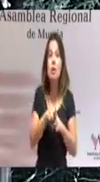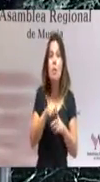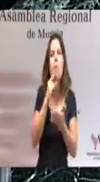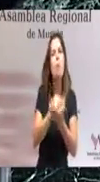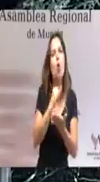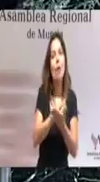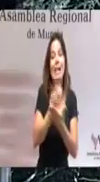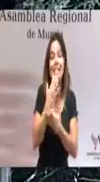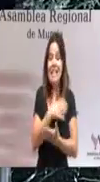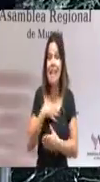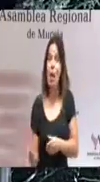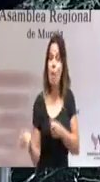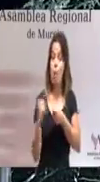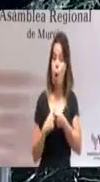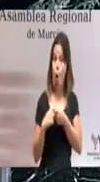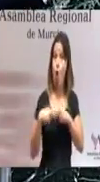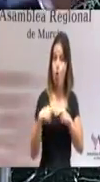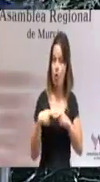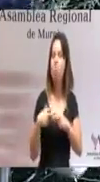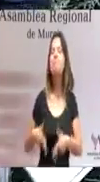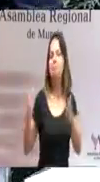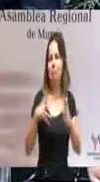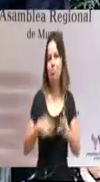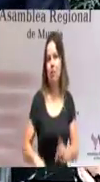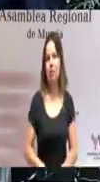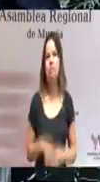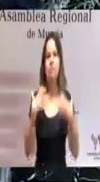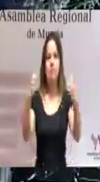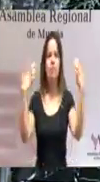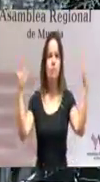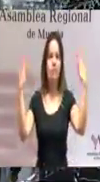prueba de que quien quiera aportar y construir puede hacerlo.